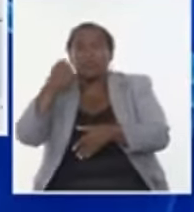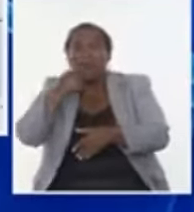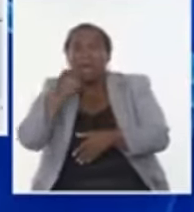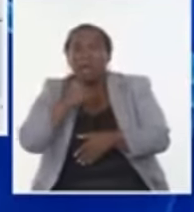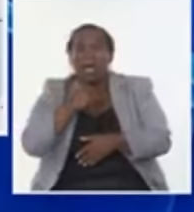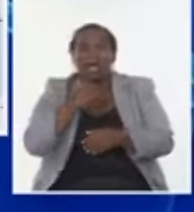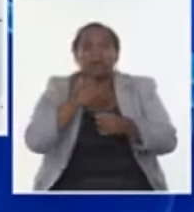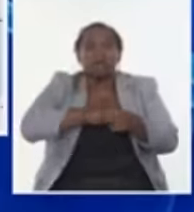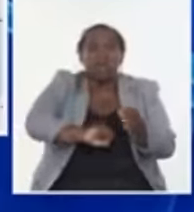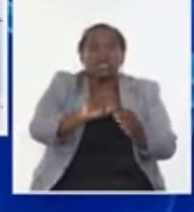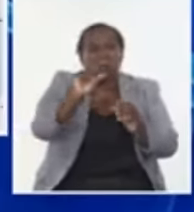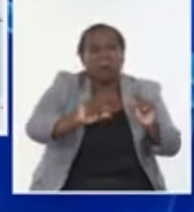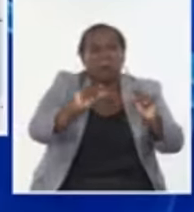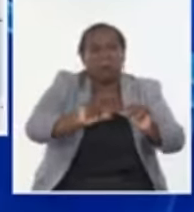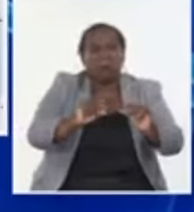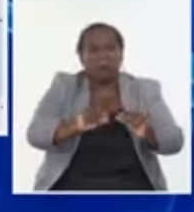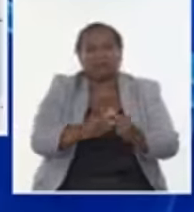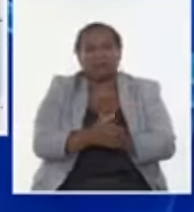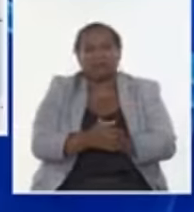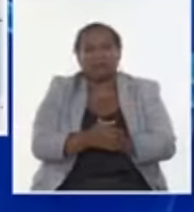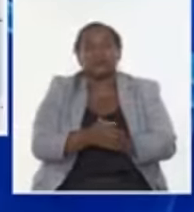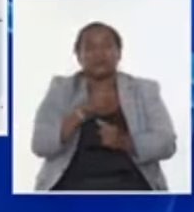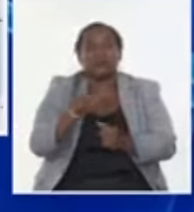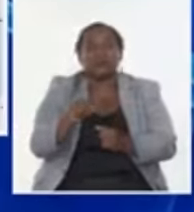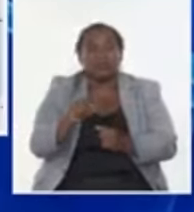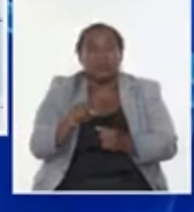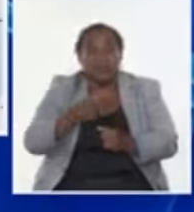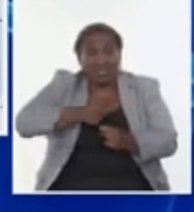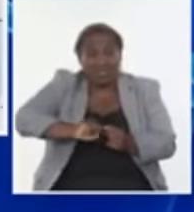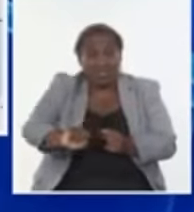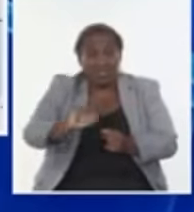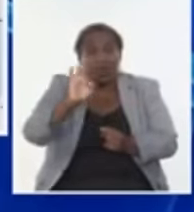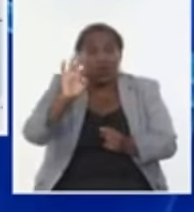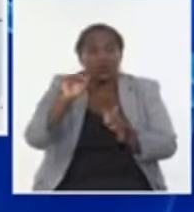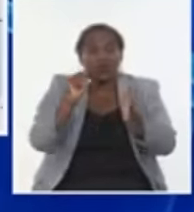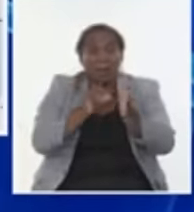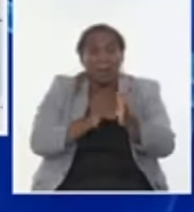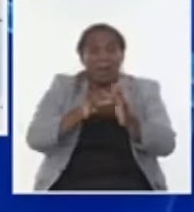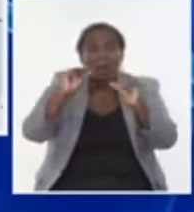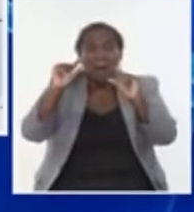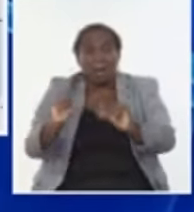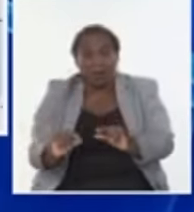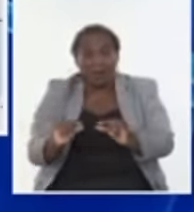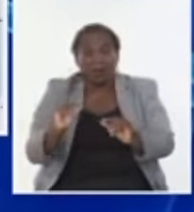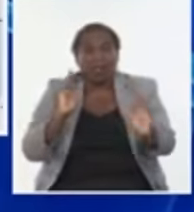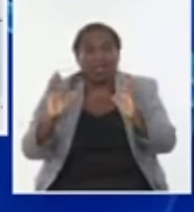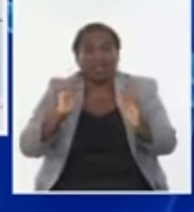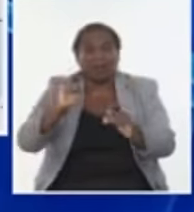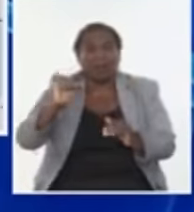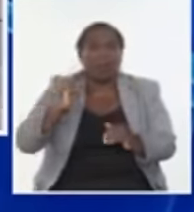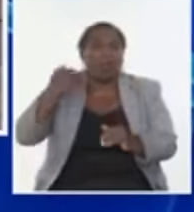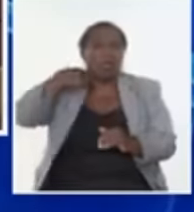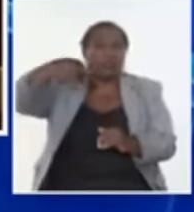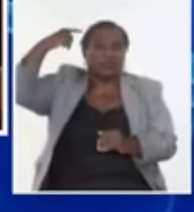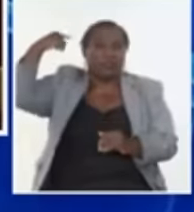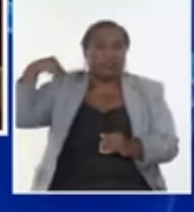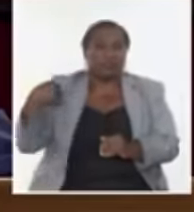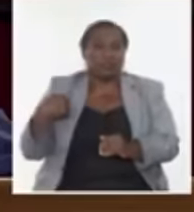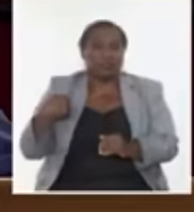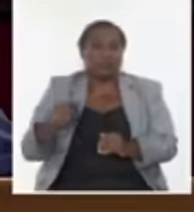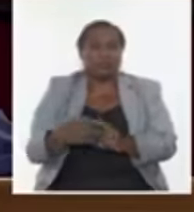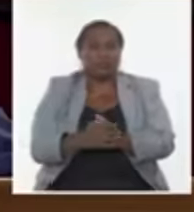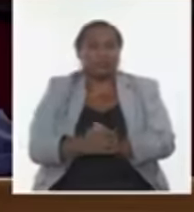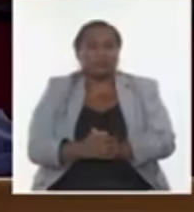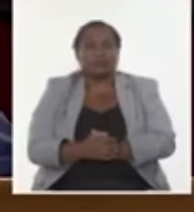año, se reportan 8.000 nacimientos menos que igual periodo del año anterior. Fíjense